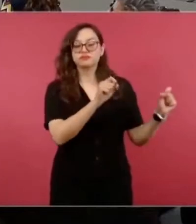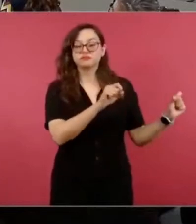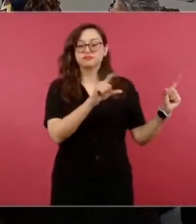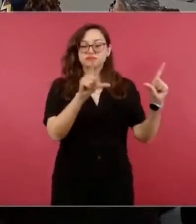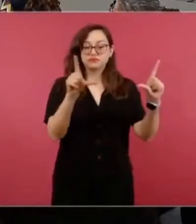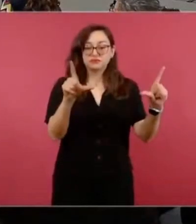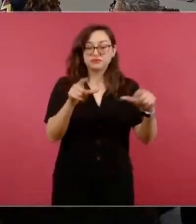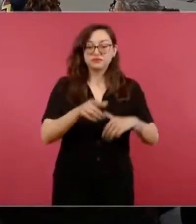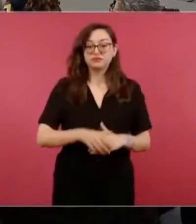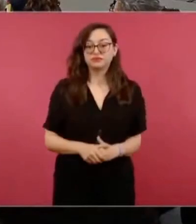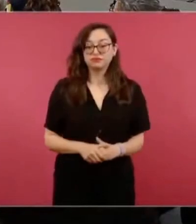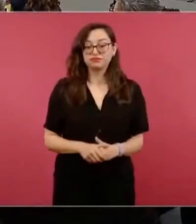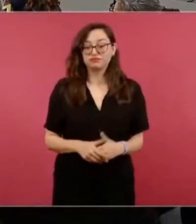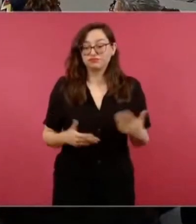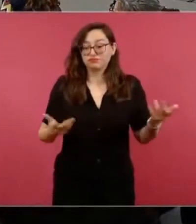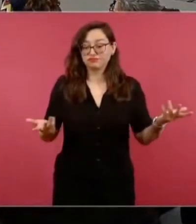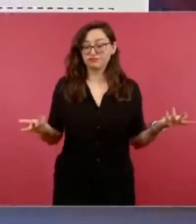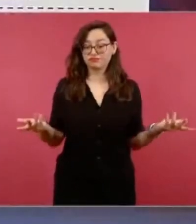vean